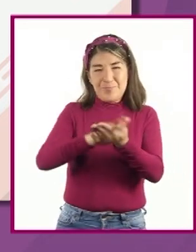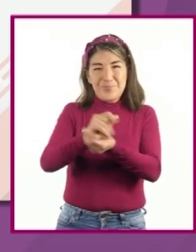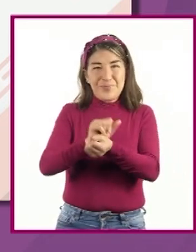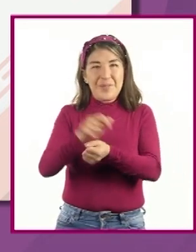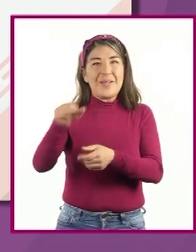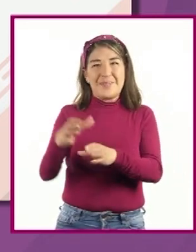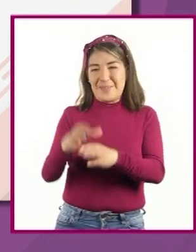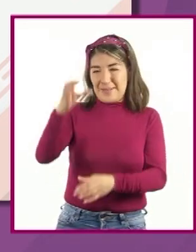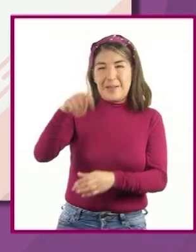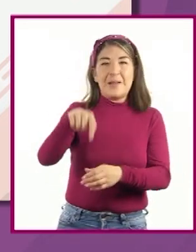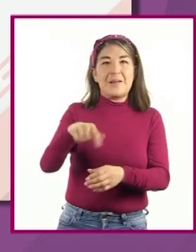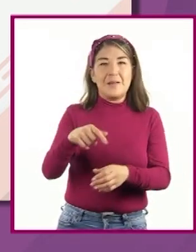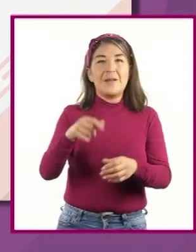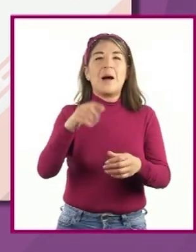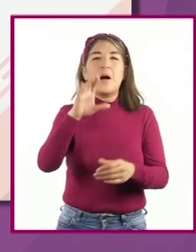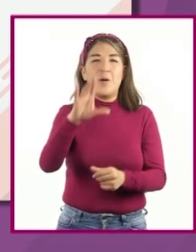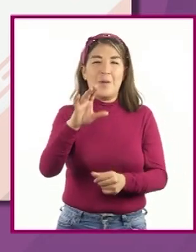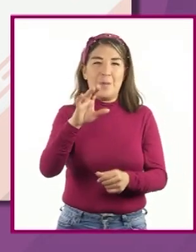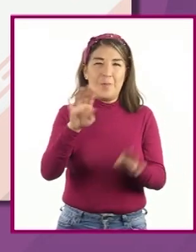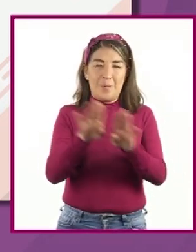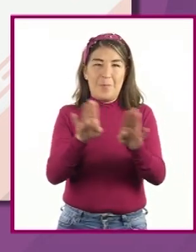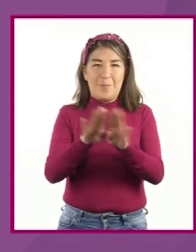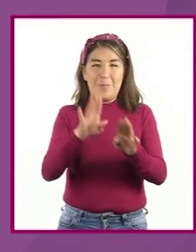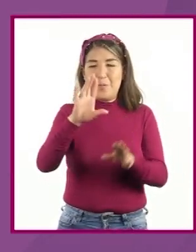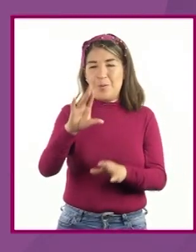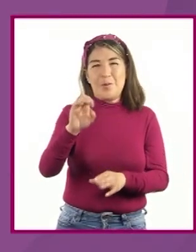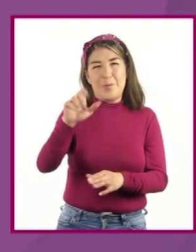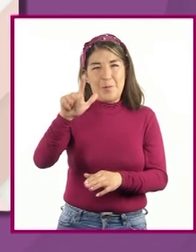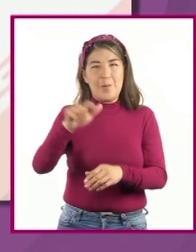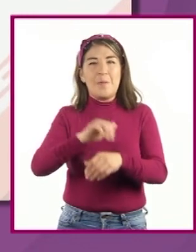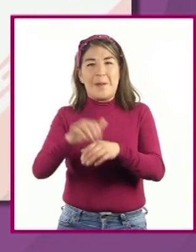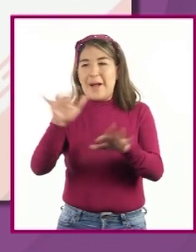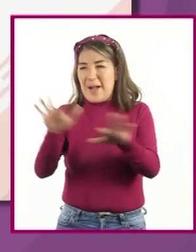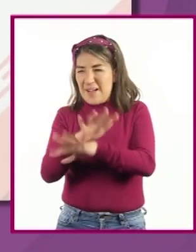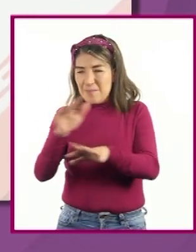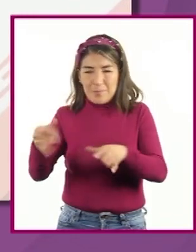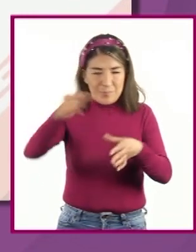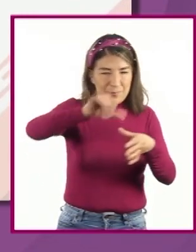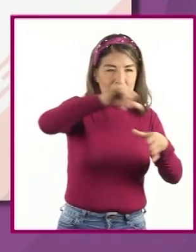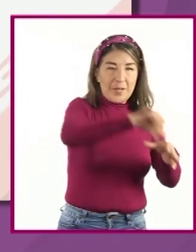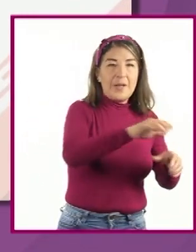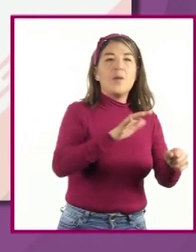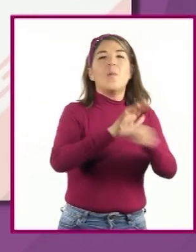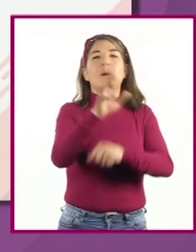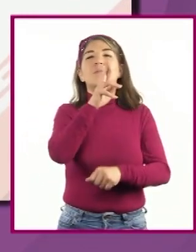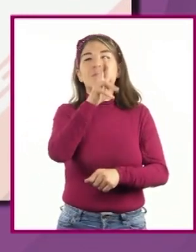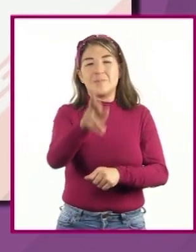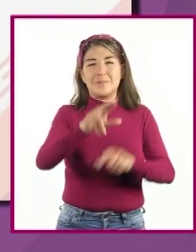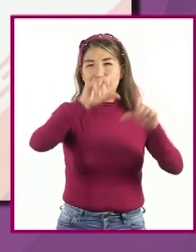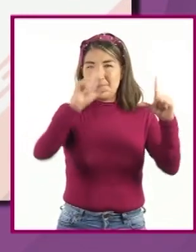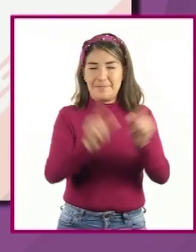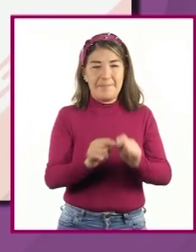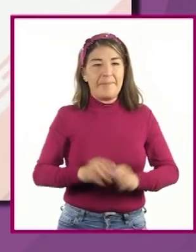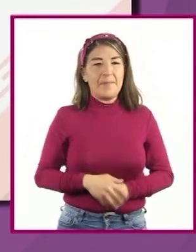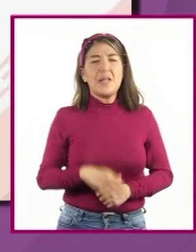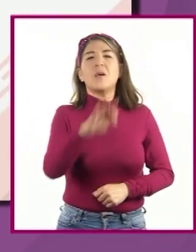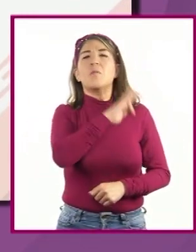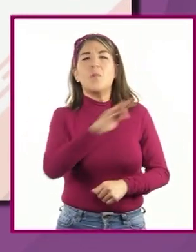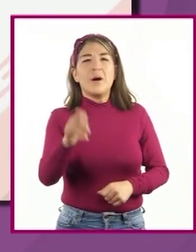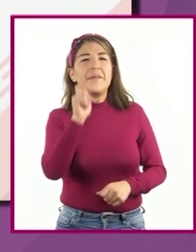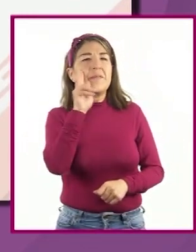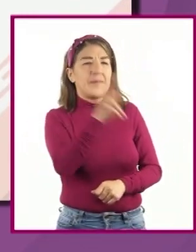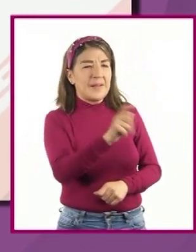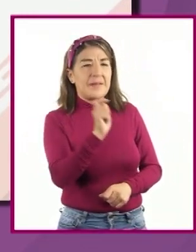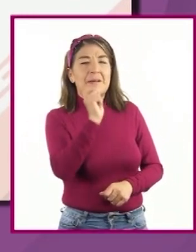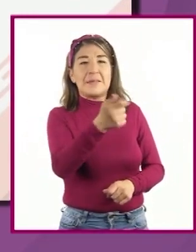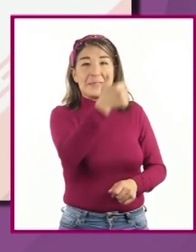se combinó con cada una de las sustancias en los vasos. Resultados y conclusiones. Se pudo observar que